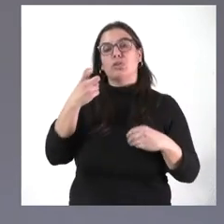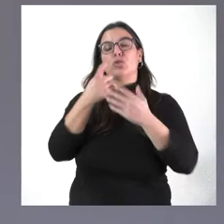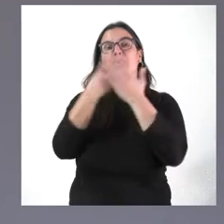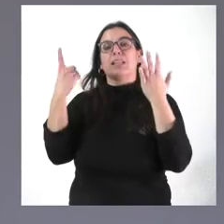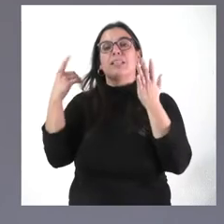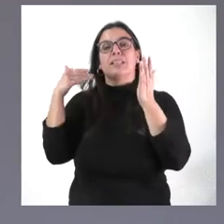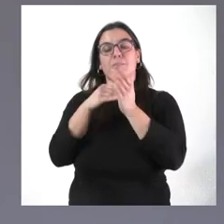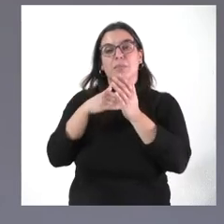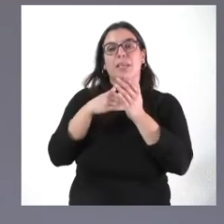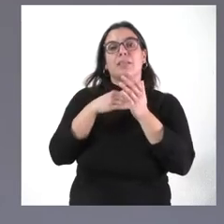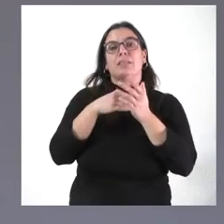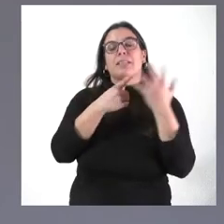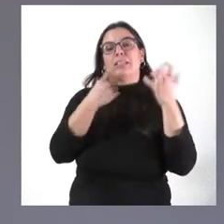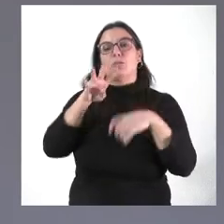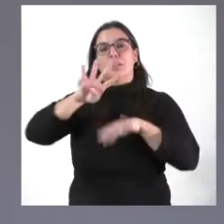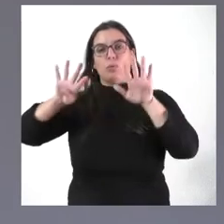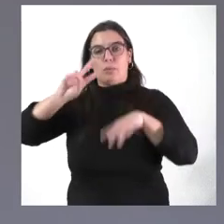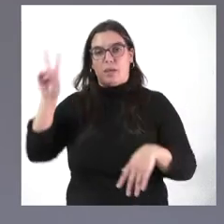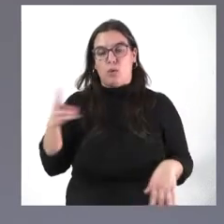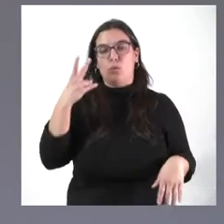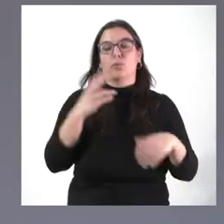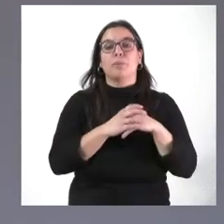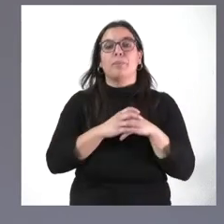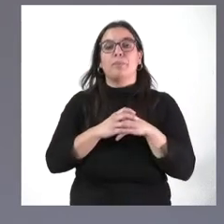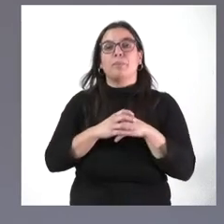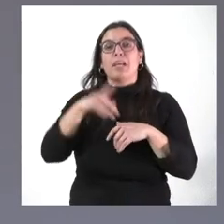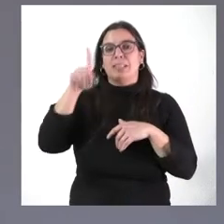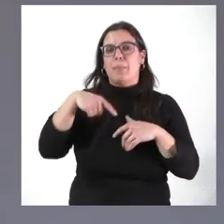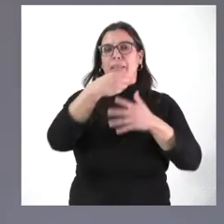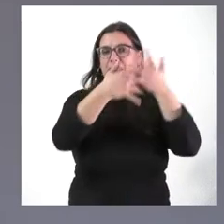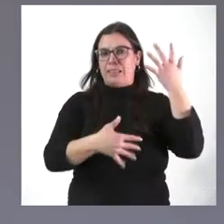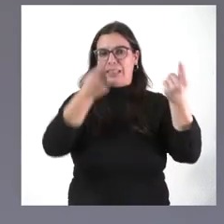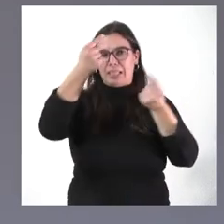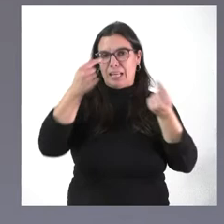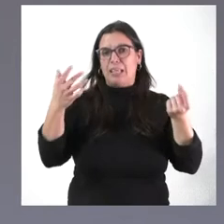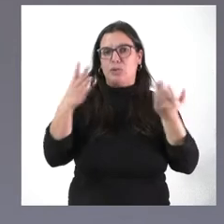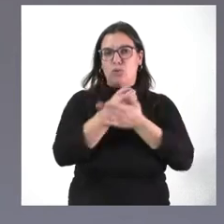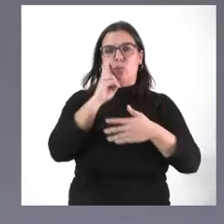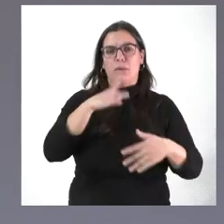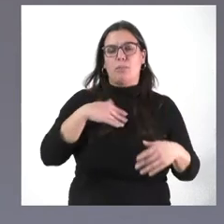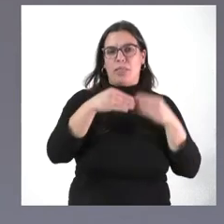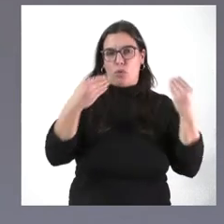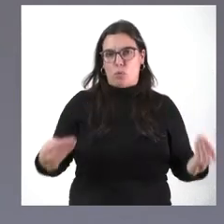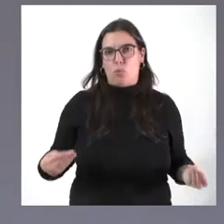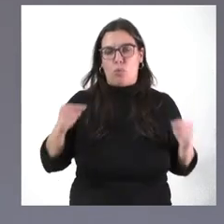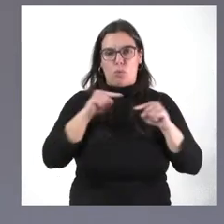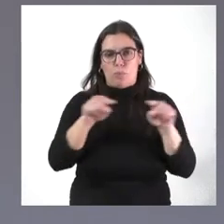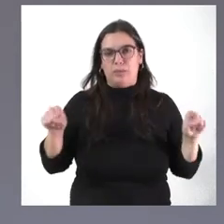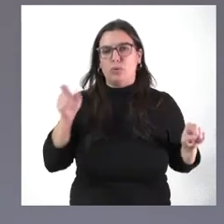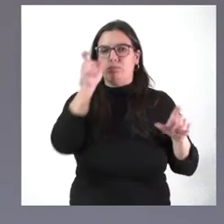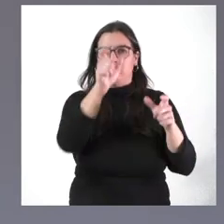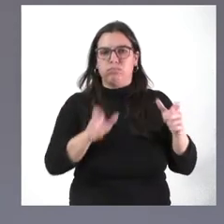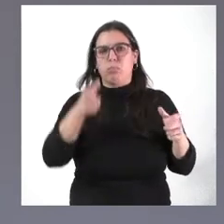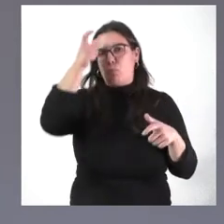216.349 euros también la nota de prensa van perfectamente distribuidos identificados las partidas y los municipios